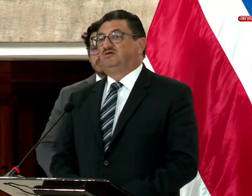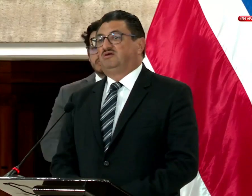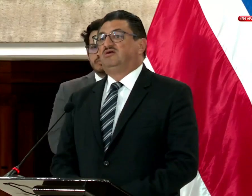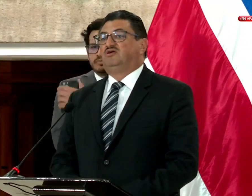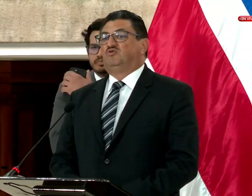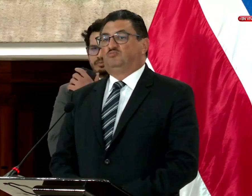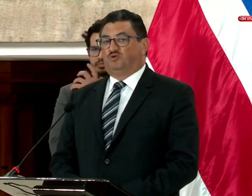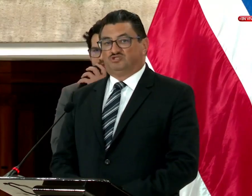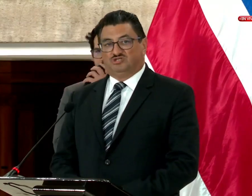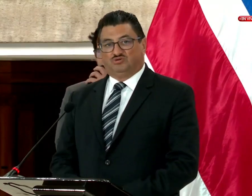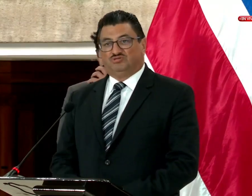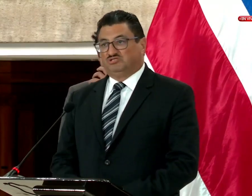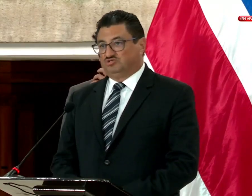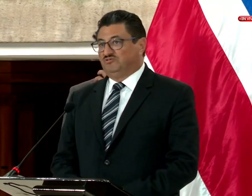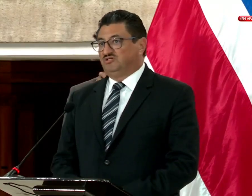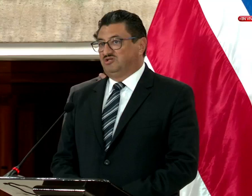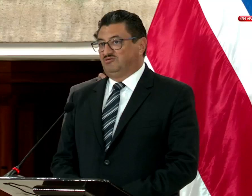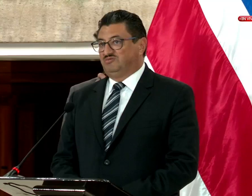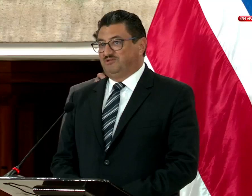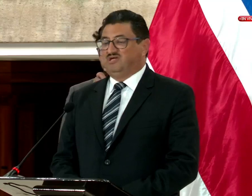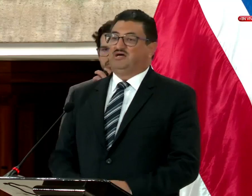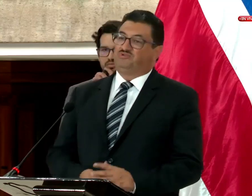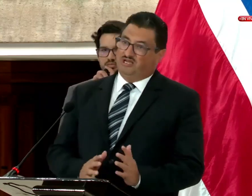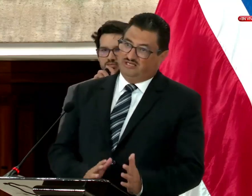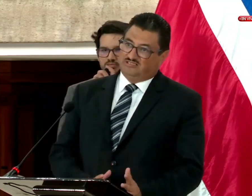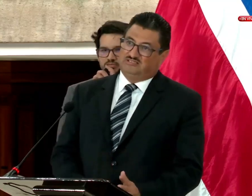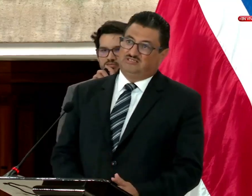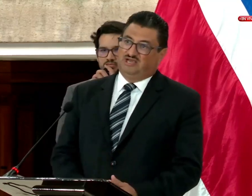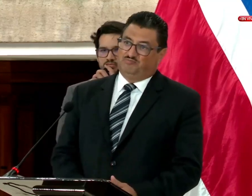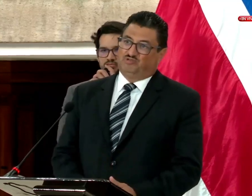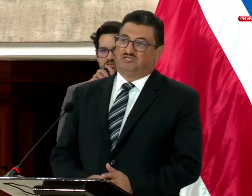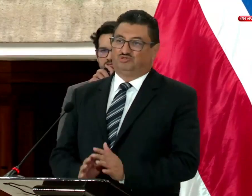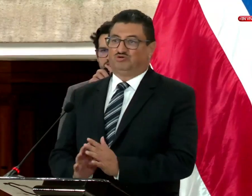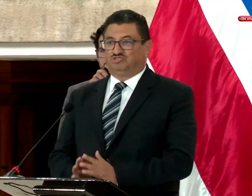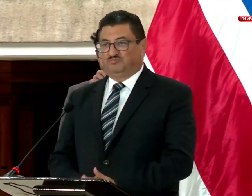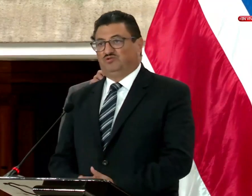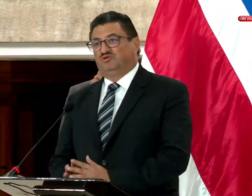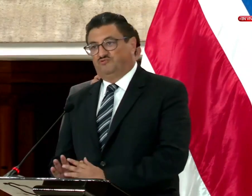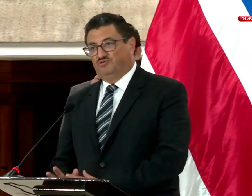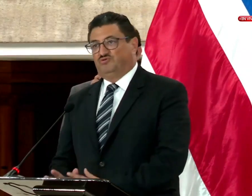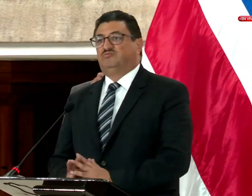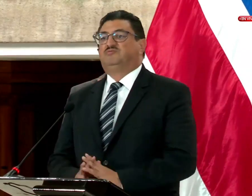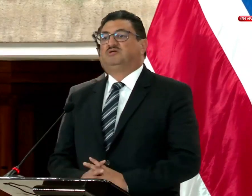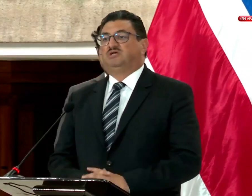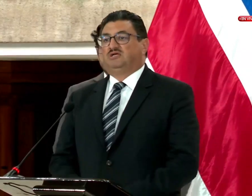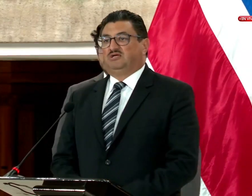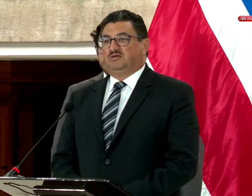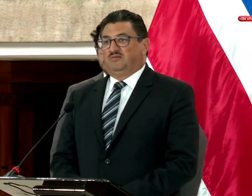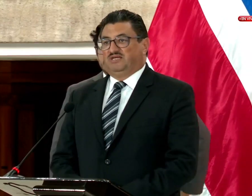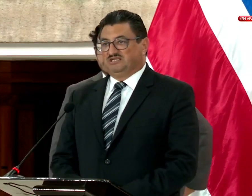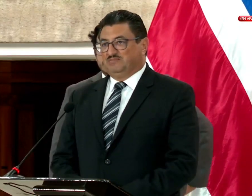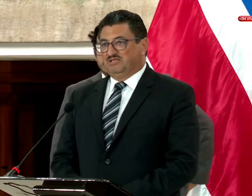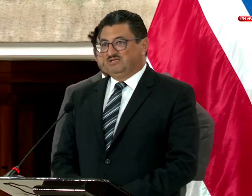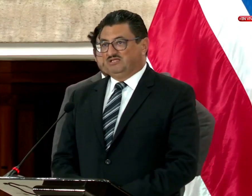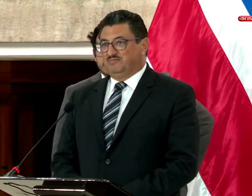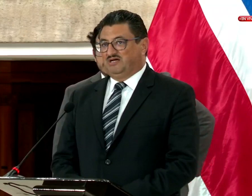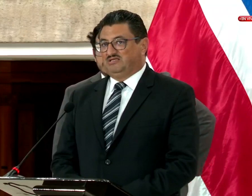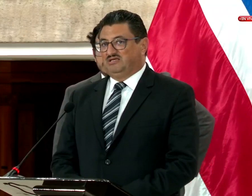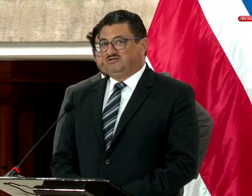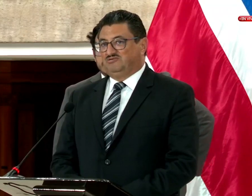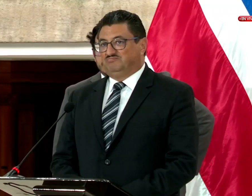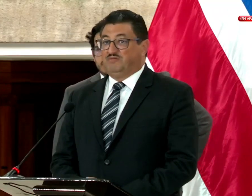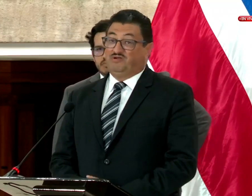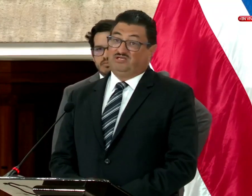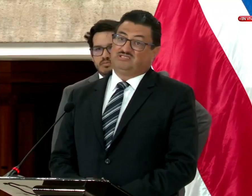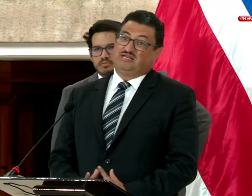interpone un proceso contencioso administrativo donde pide cautelares y hay un proceso de conocimiento de fondo. Básicamente el tema